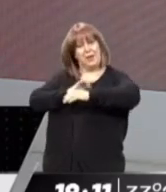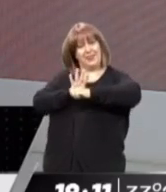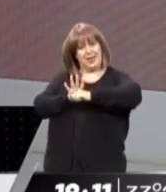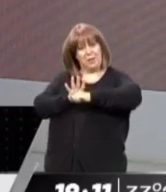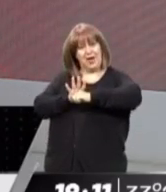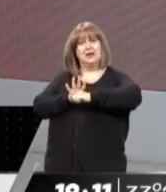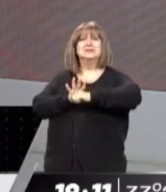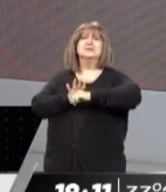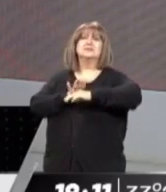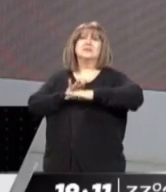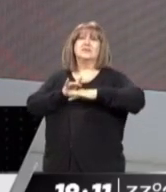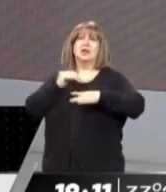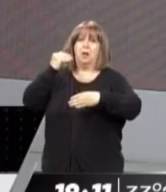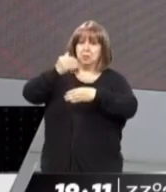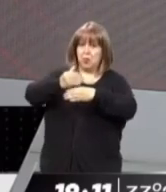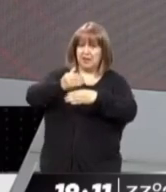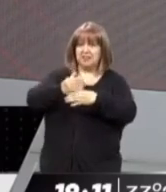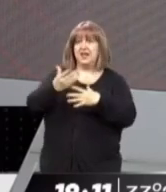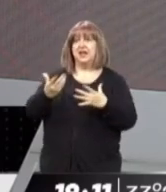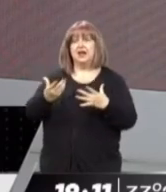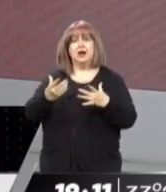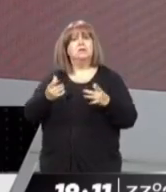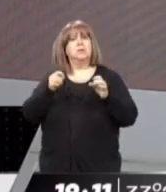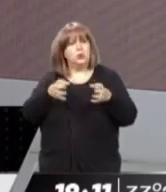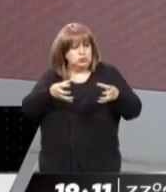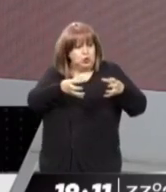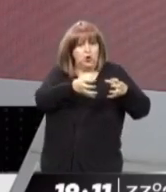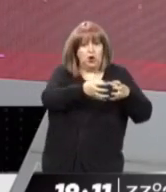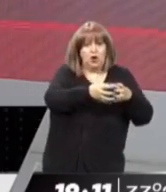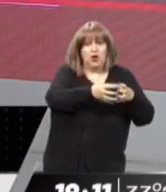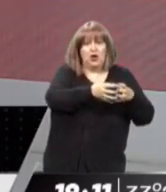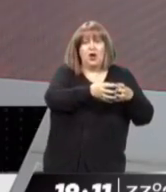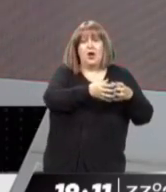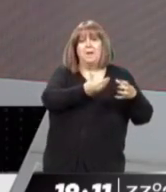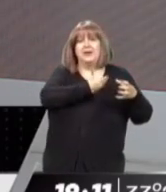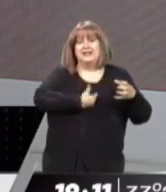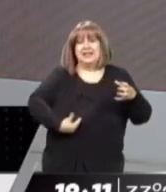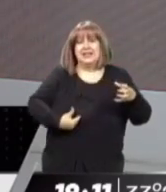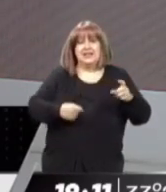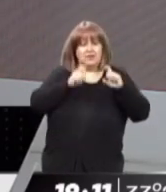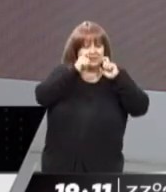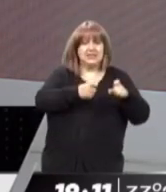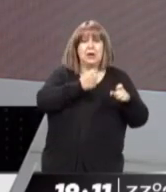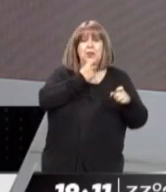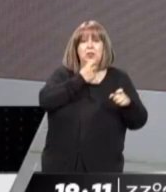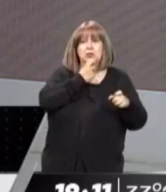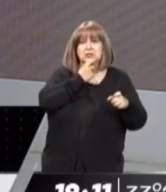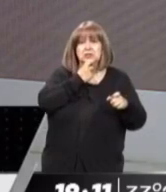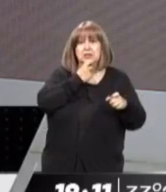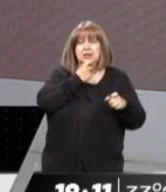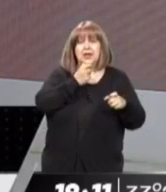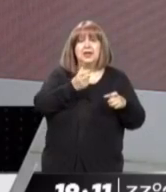peronismo local dispuesto a bancar a Fernández y a pegarle al gobierno. Bueno, justo ahora la parte gruesa del peronismo se corrió de la visita de Alberto